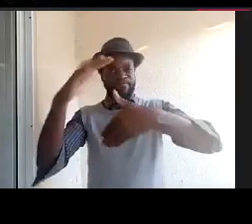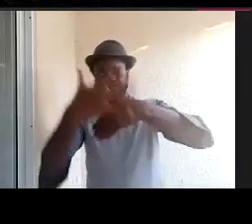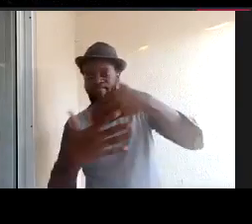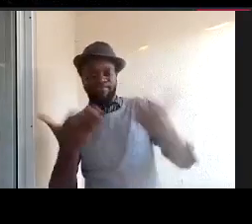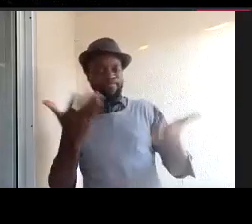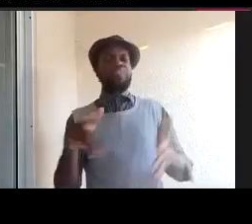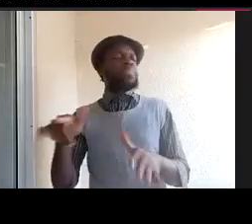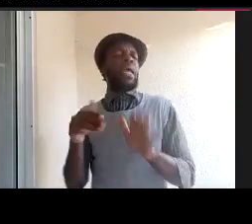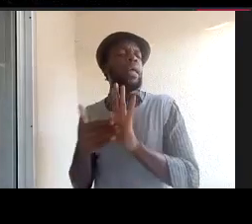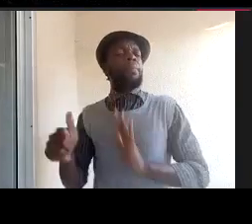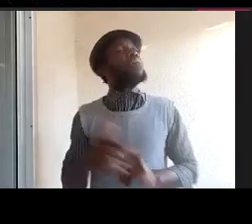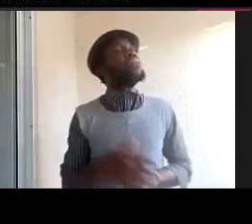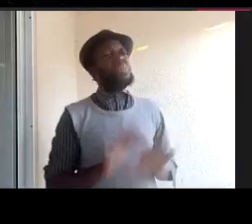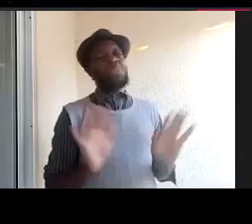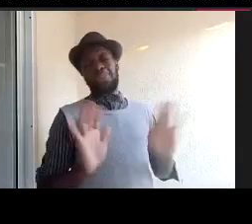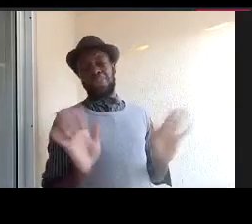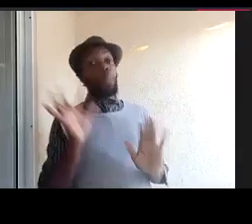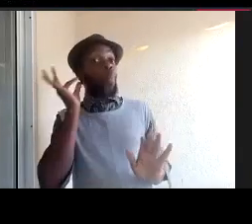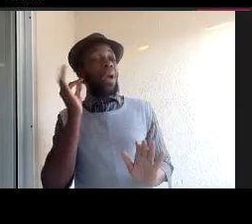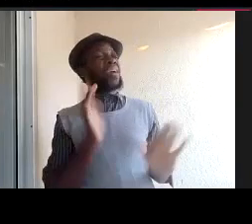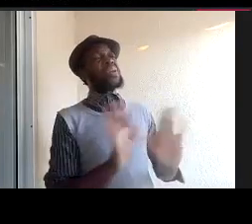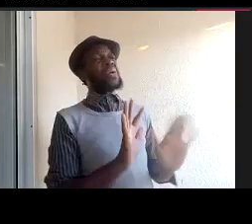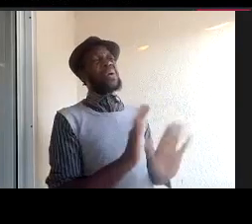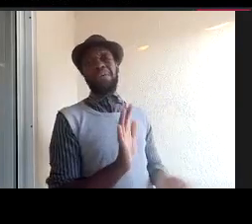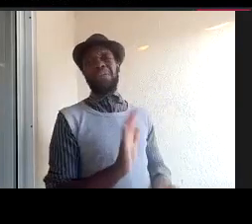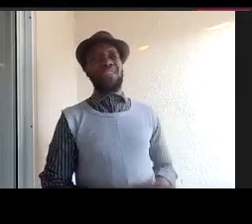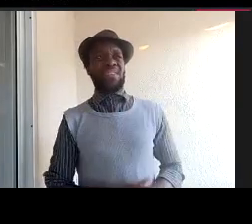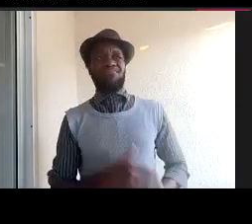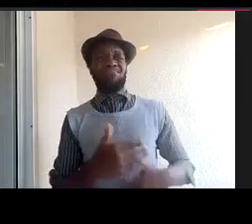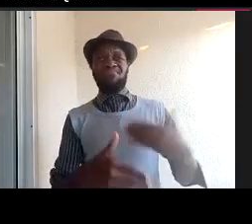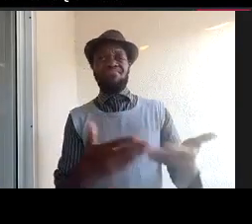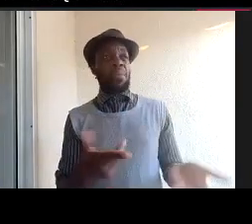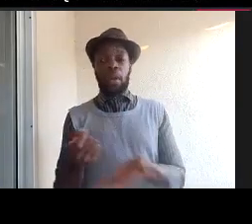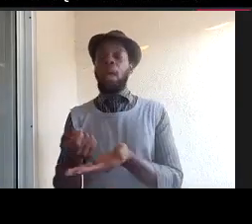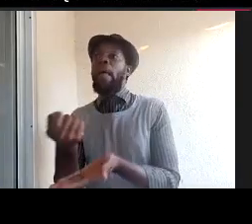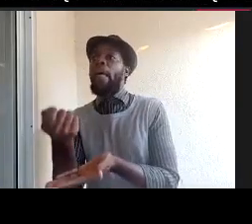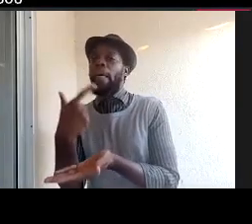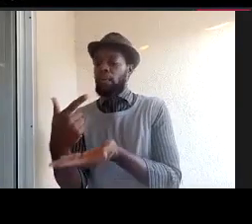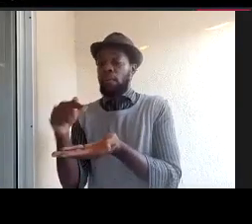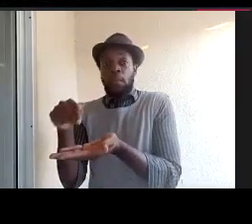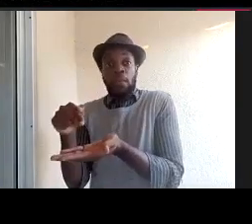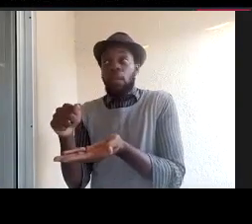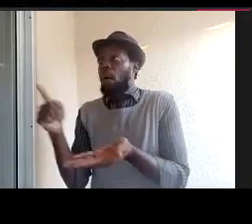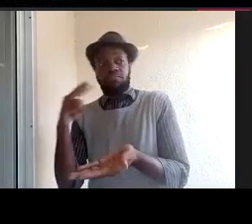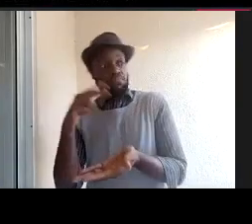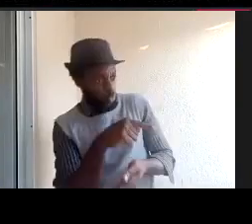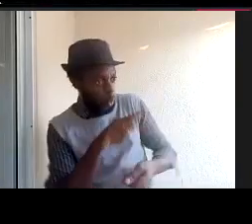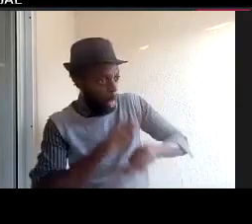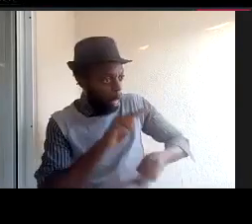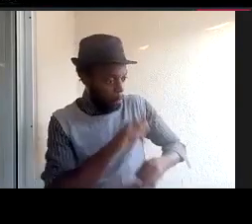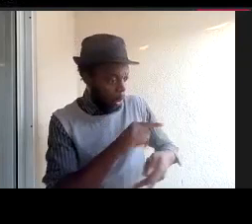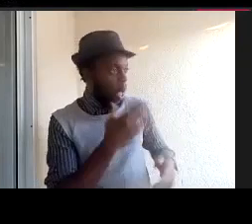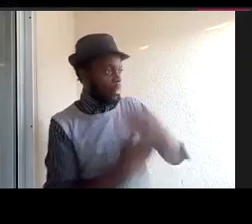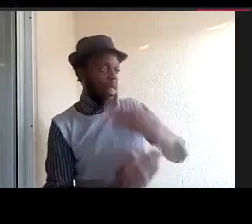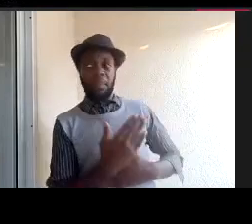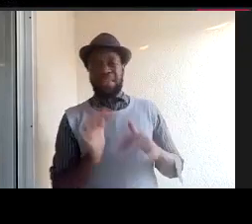yo no voy a usar métodos anticonceptivos para que no se den cuenta de que yo estoy teniendo una relación sexual, o porque me da